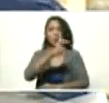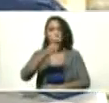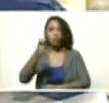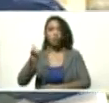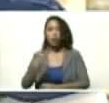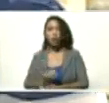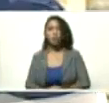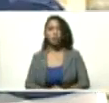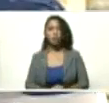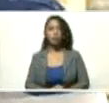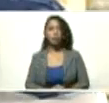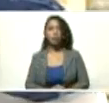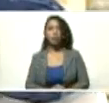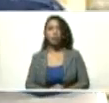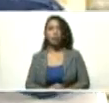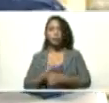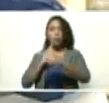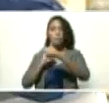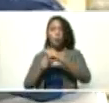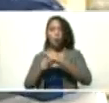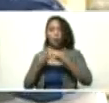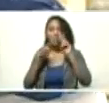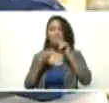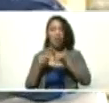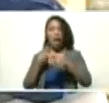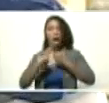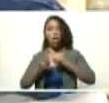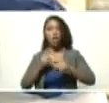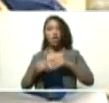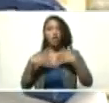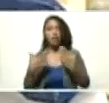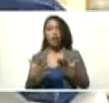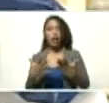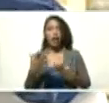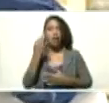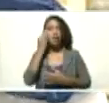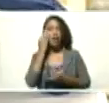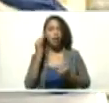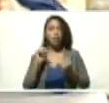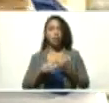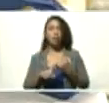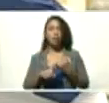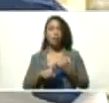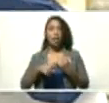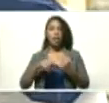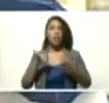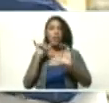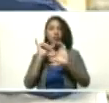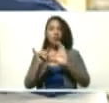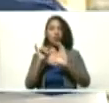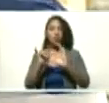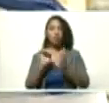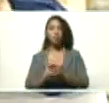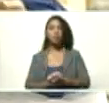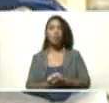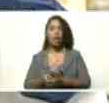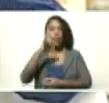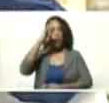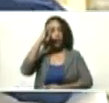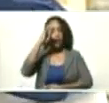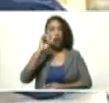se entera de las cosas y ve las cosas a través de Facebook, de YouTube, de